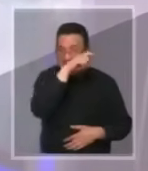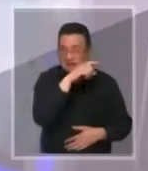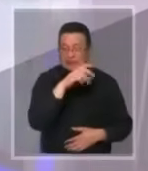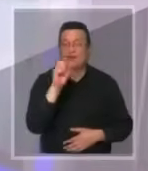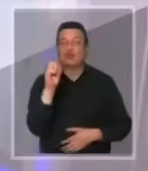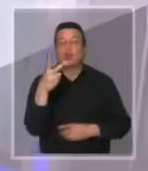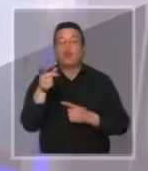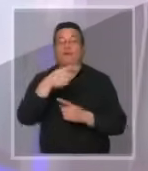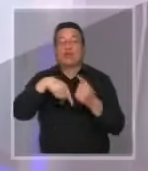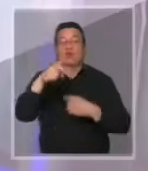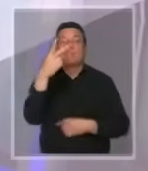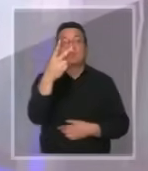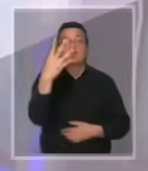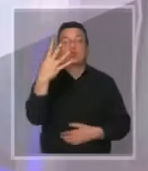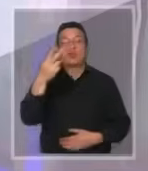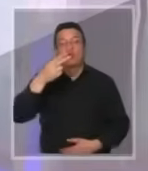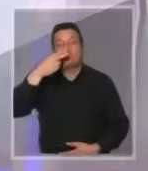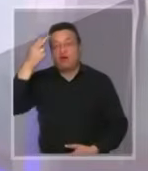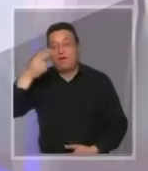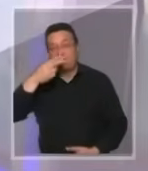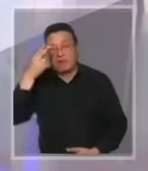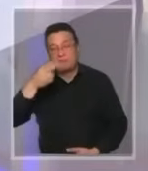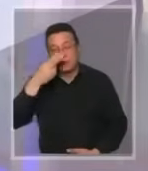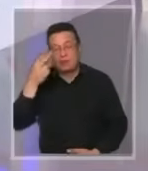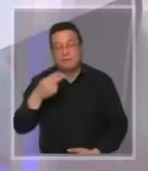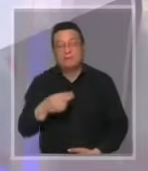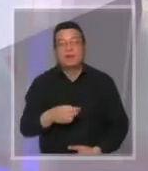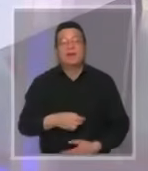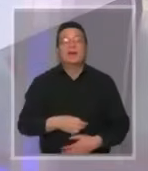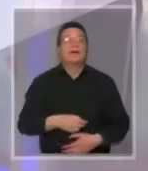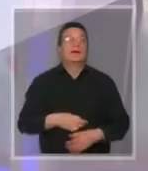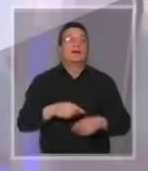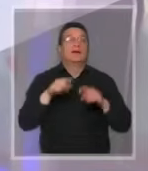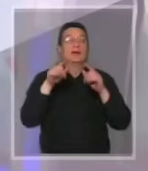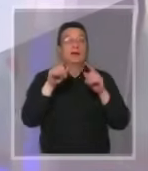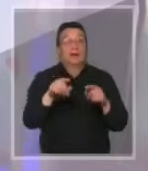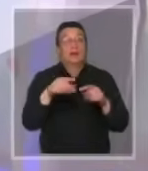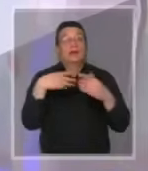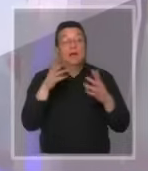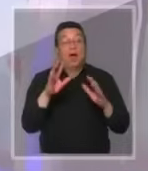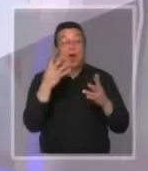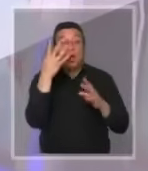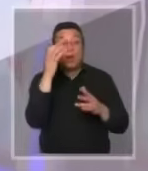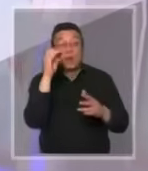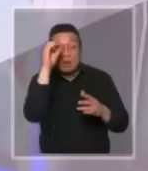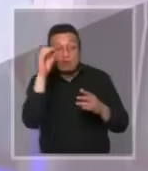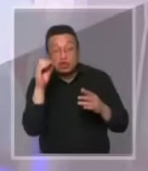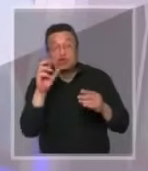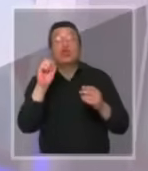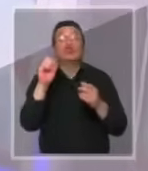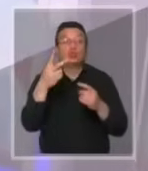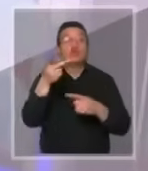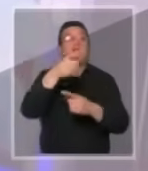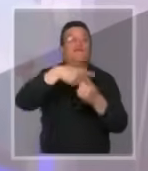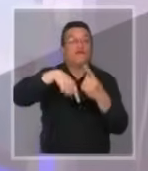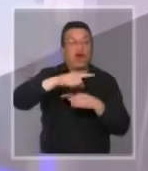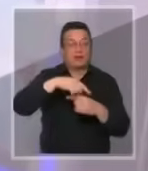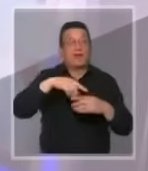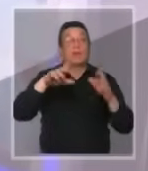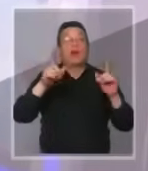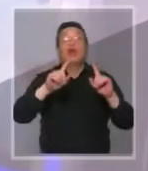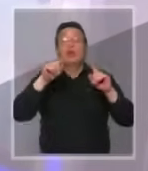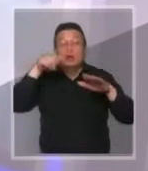vuelta va a ser el 24 de noviembre como les decía pero ya saben si no ya le va a hacer el 40% va a segunda vuelta y si nos